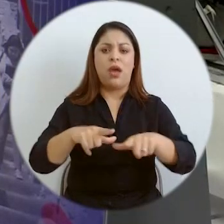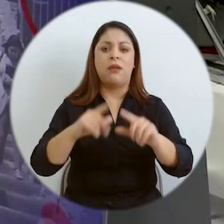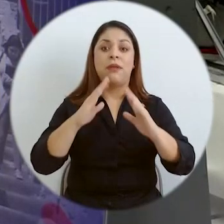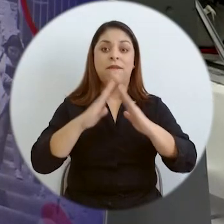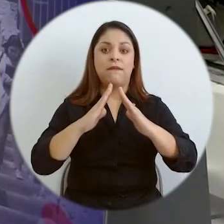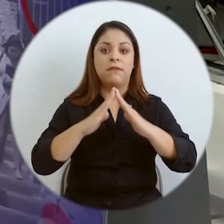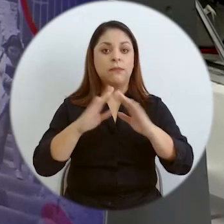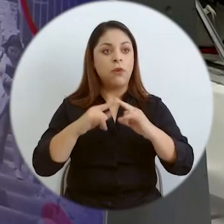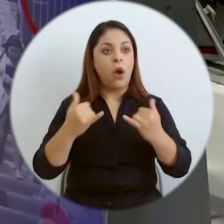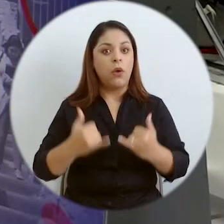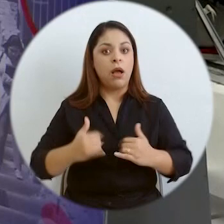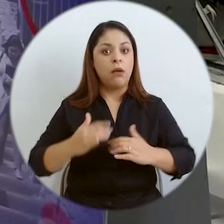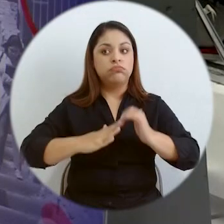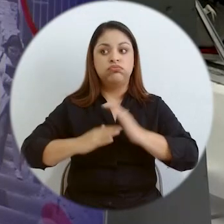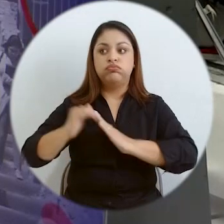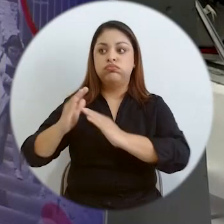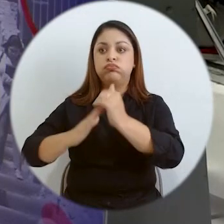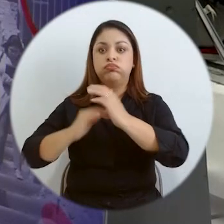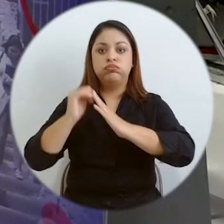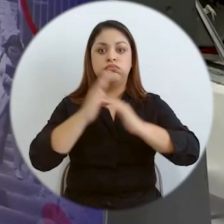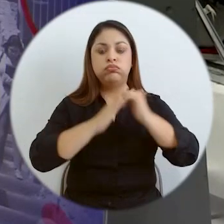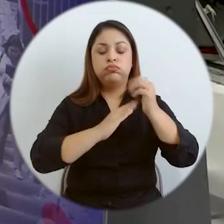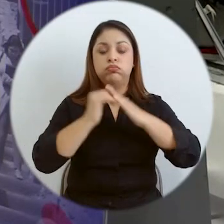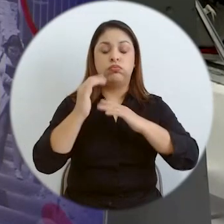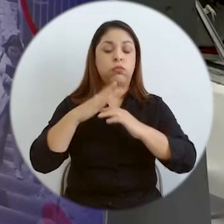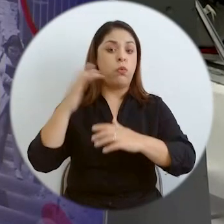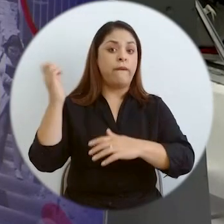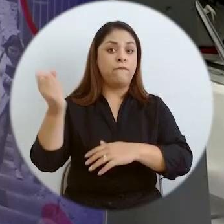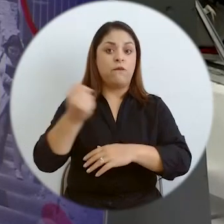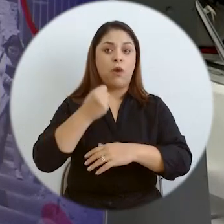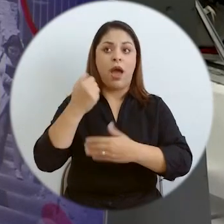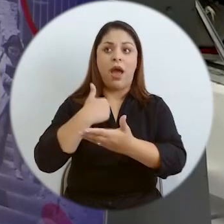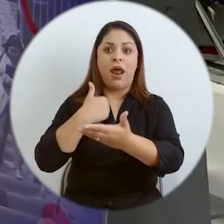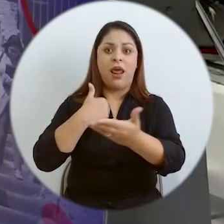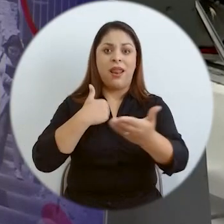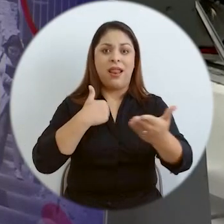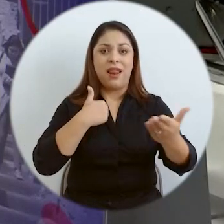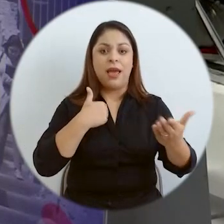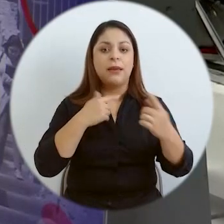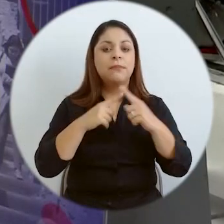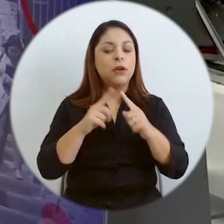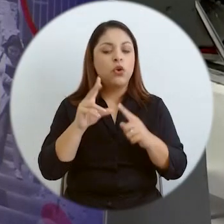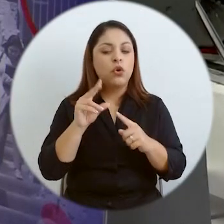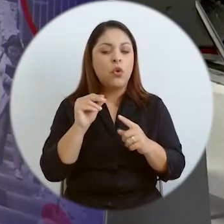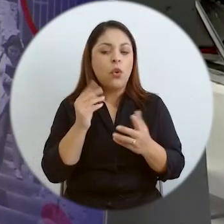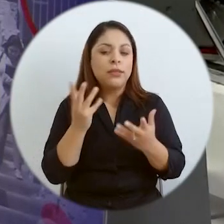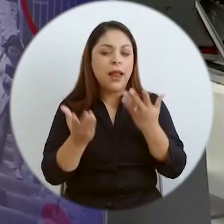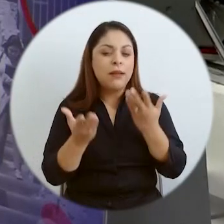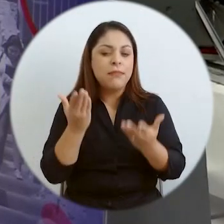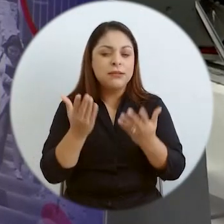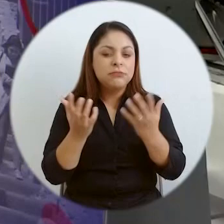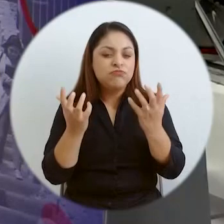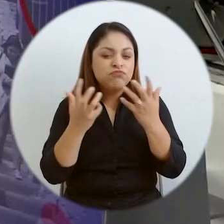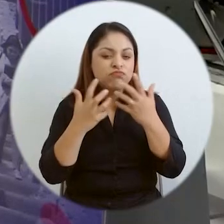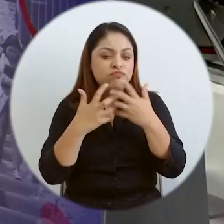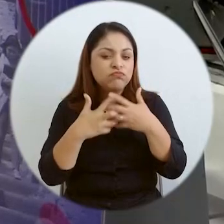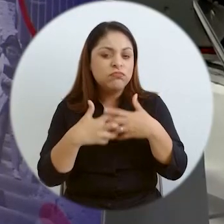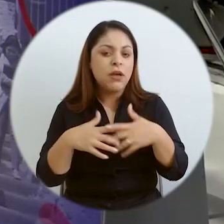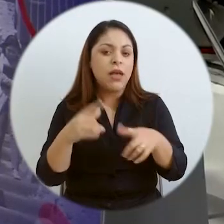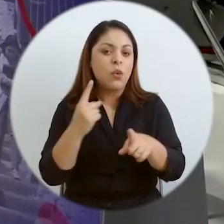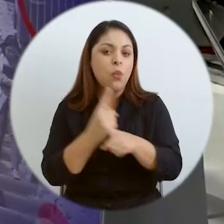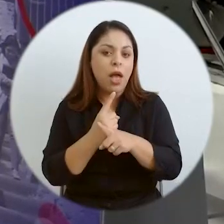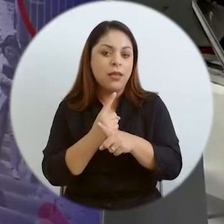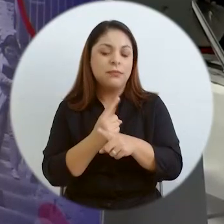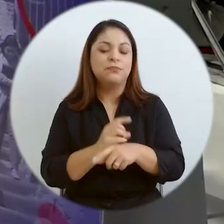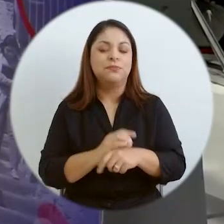resulta que el desarrollo inmobiliario pues como que explotó. Pero no de la manera más adecuada. Ahora lo que cuesta es pagarlo.